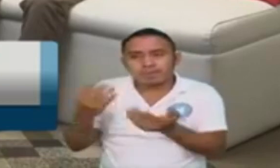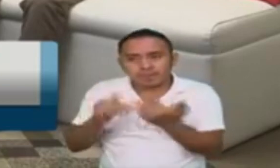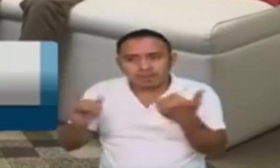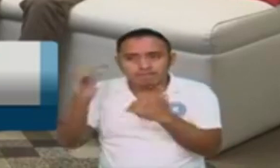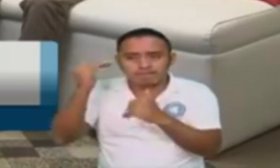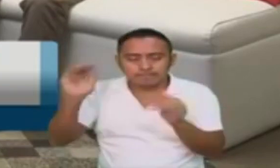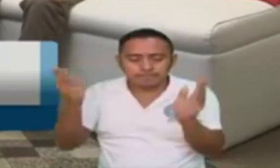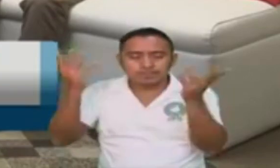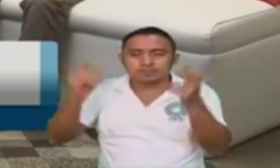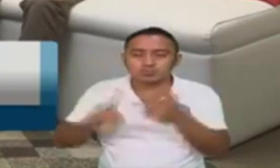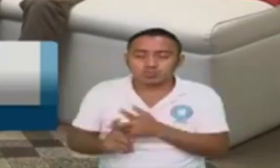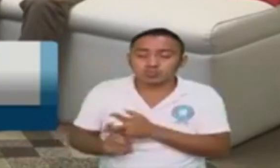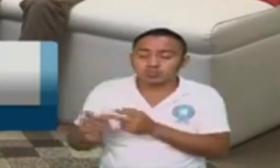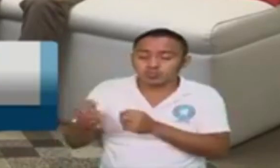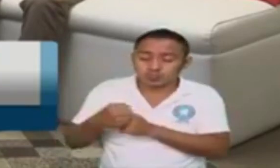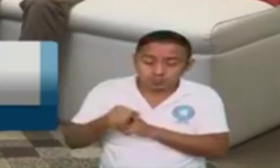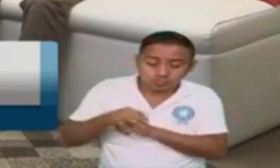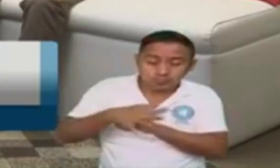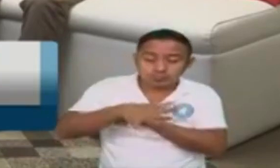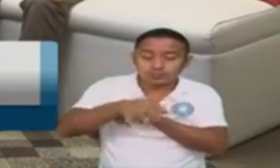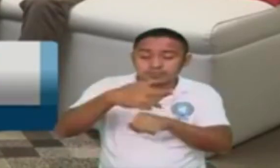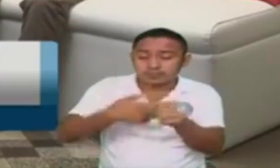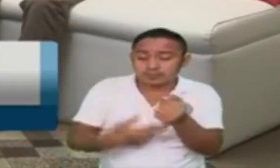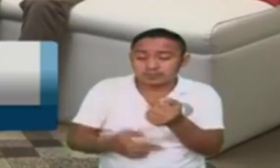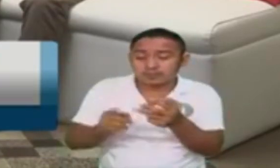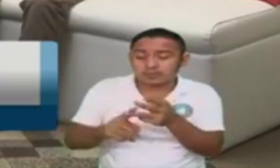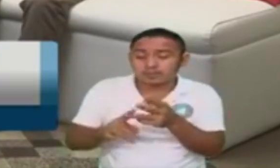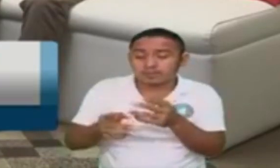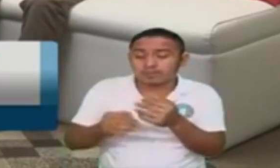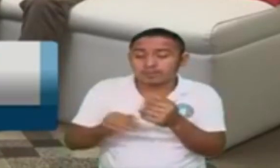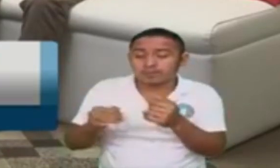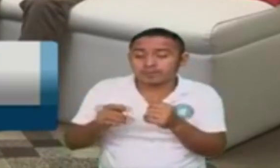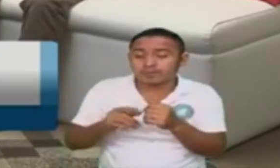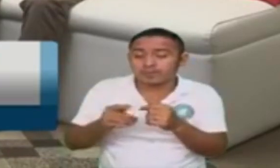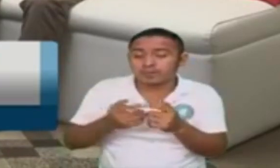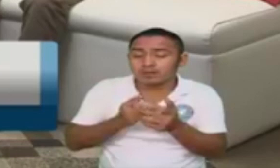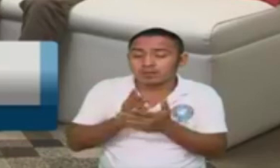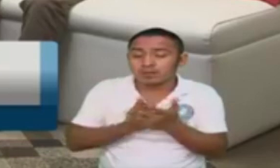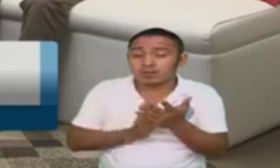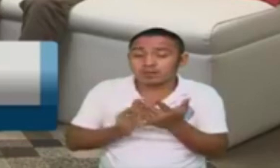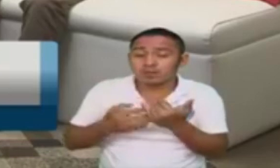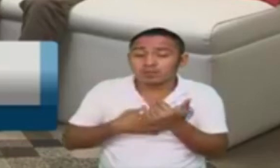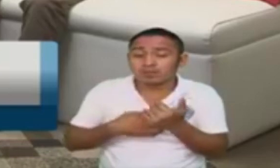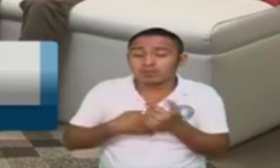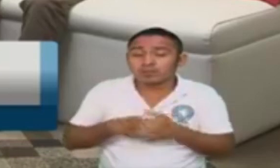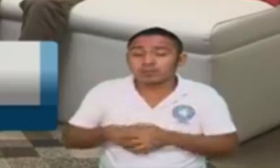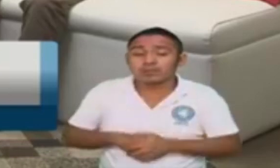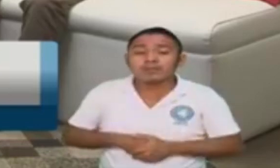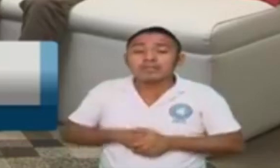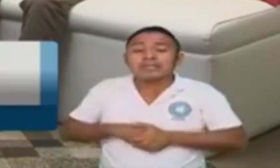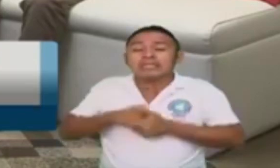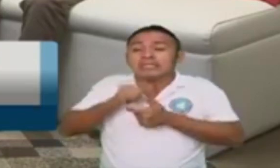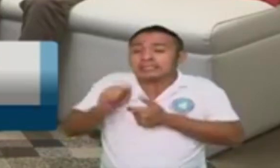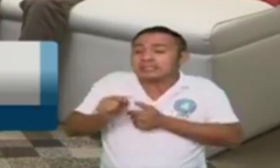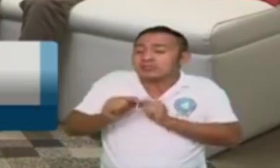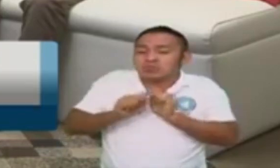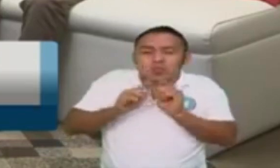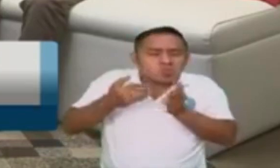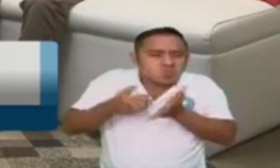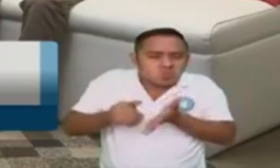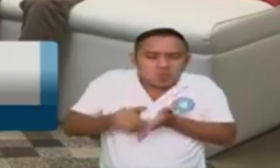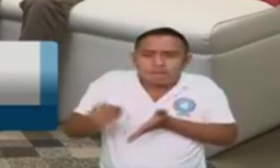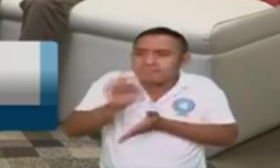mayor flujo a la vasculatura. Entonces todas esas cosas, áreas de calcificación. Entonces ya no es un nódulo simple, pues, no es